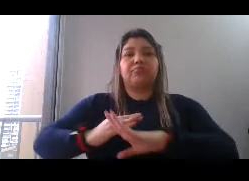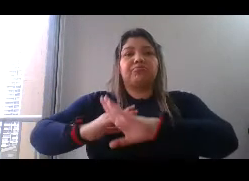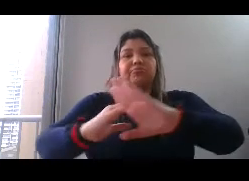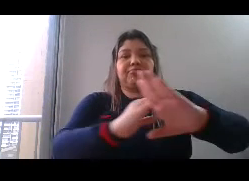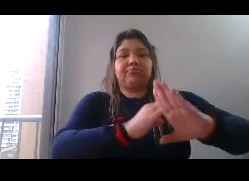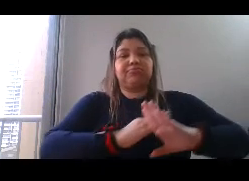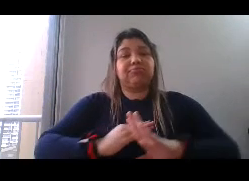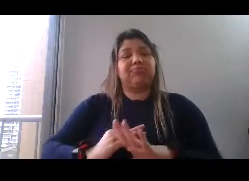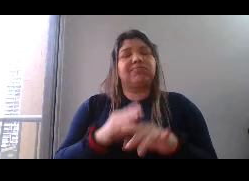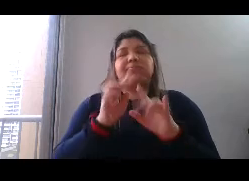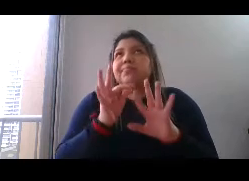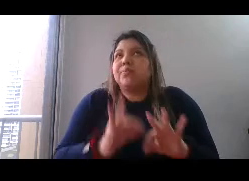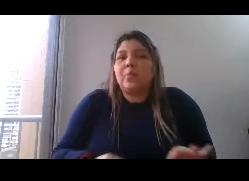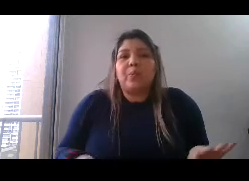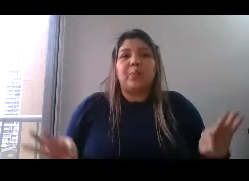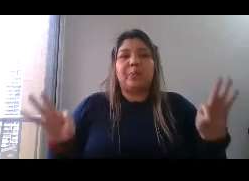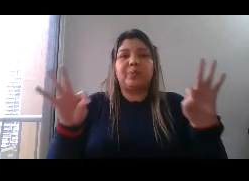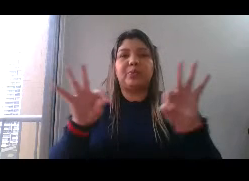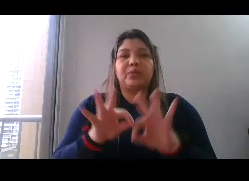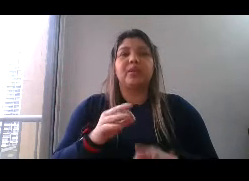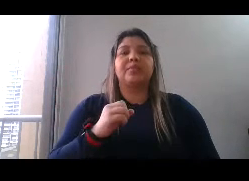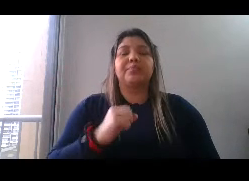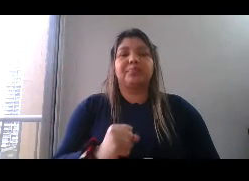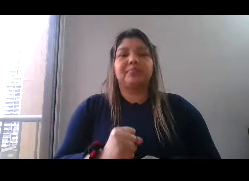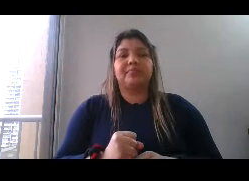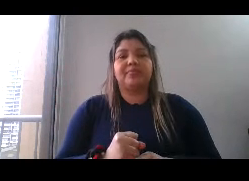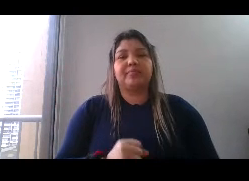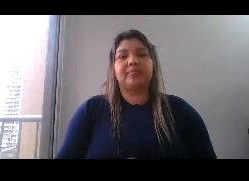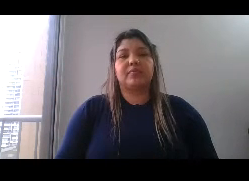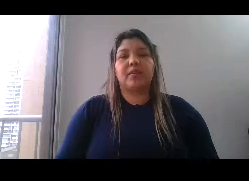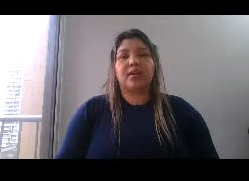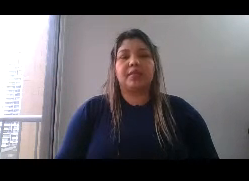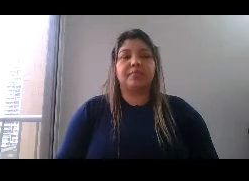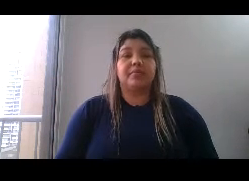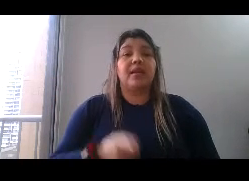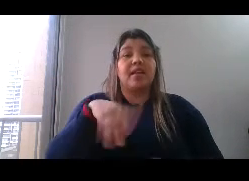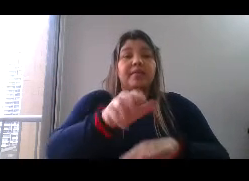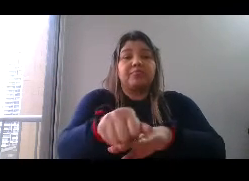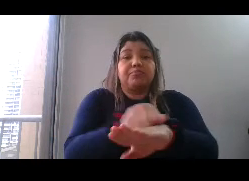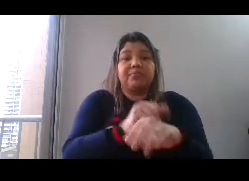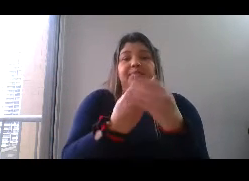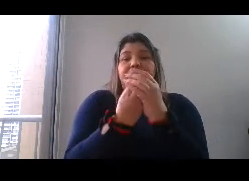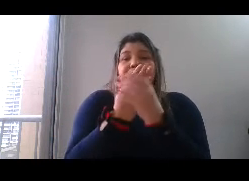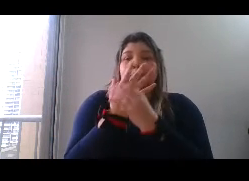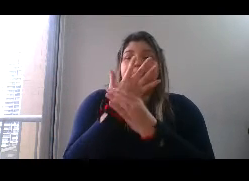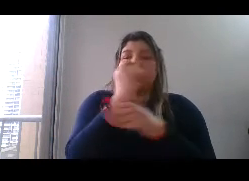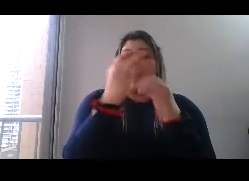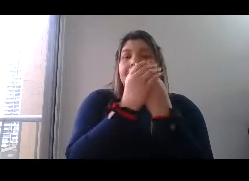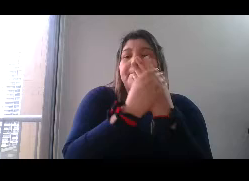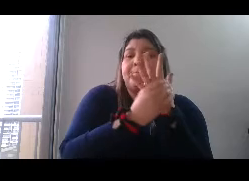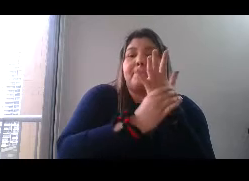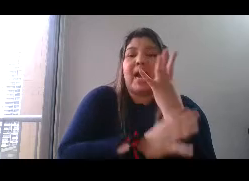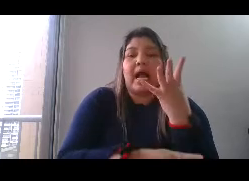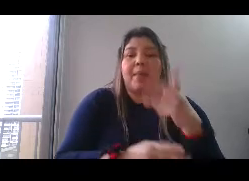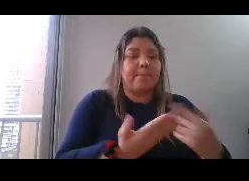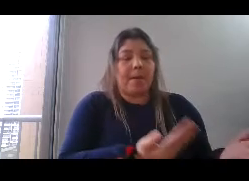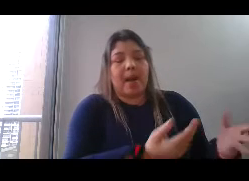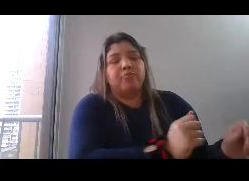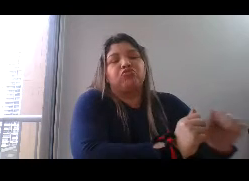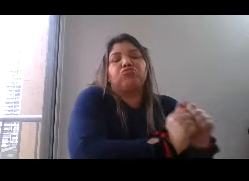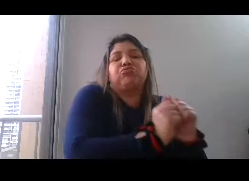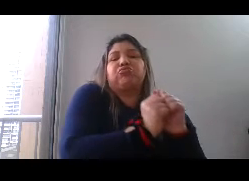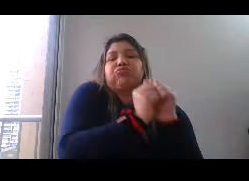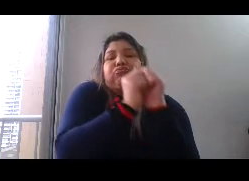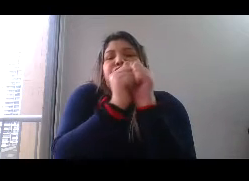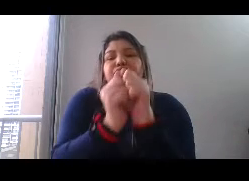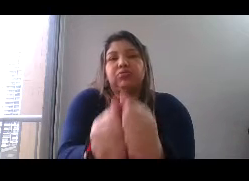importantísimo, protección respiratoria, y debe usar guantes durante el traslado. E inmediatamente se traslada ese